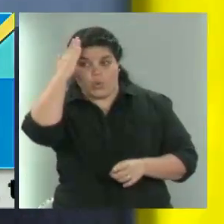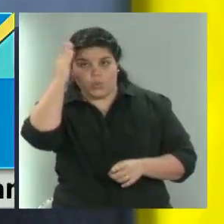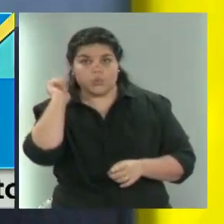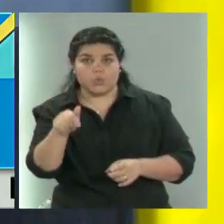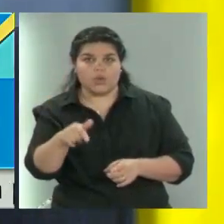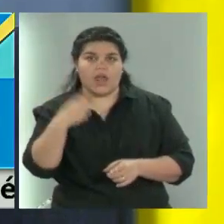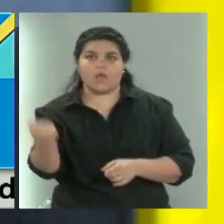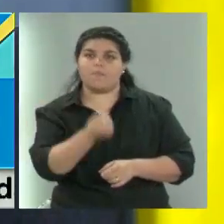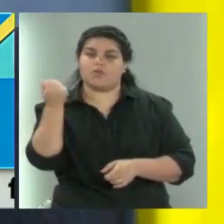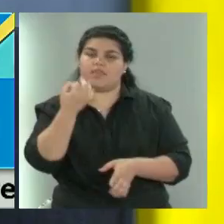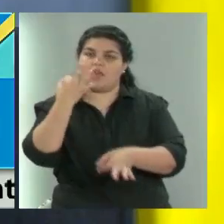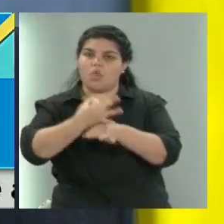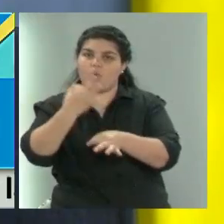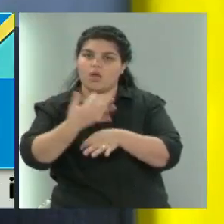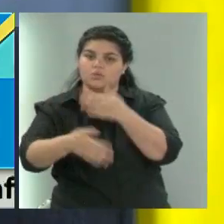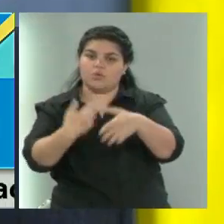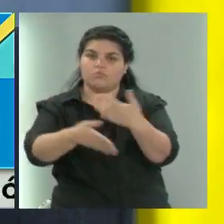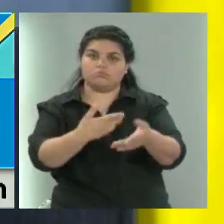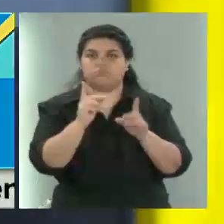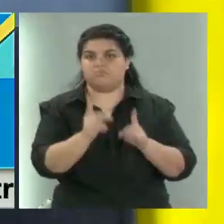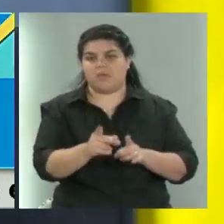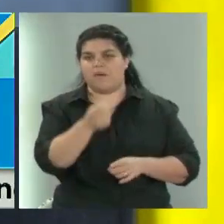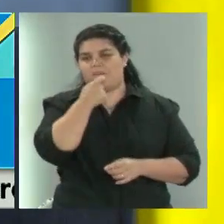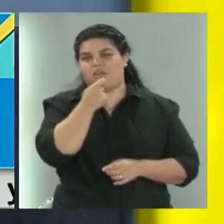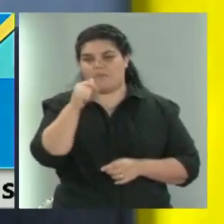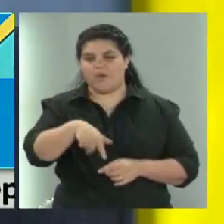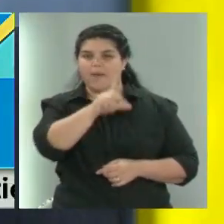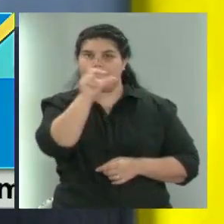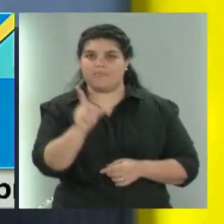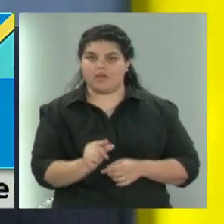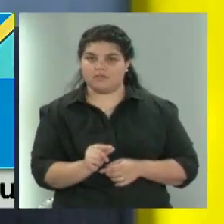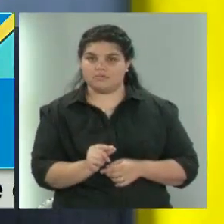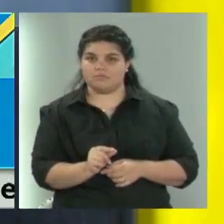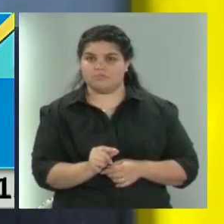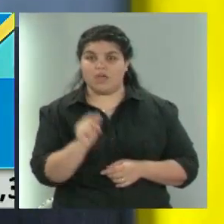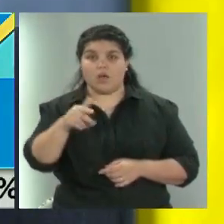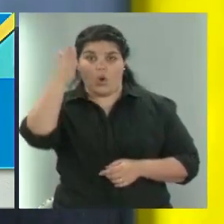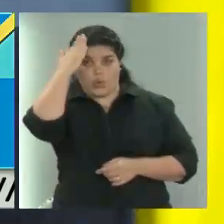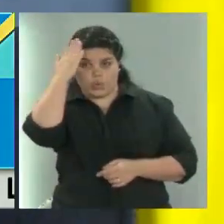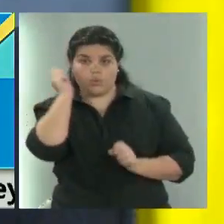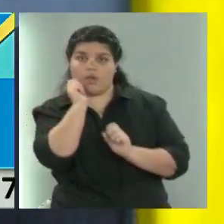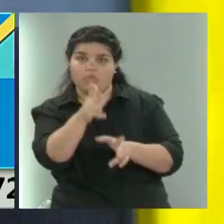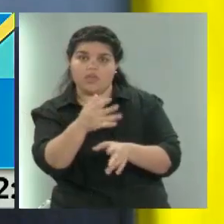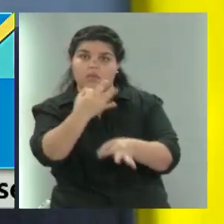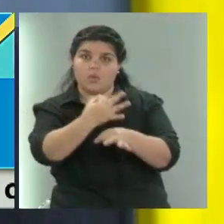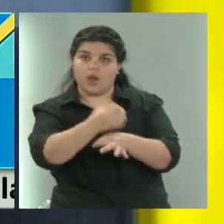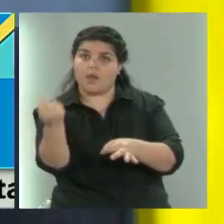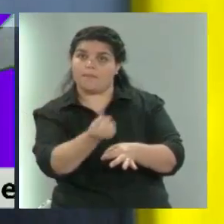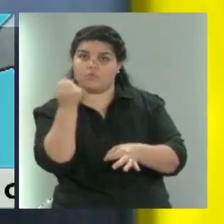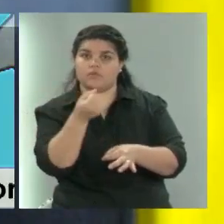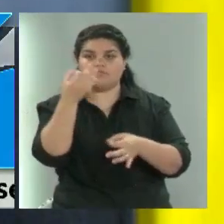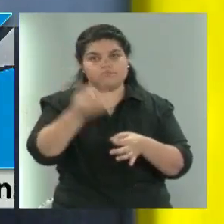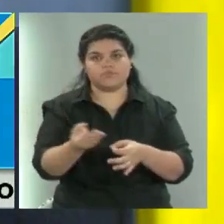la formación en un país determinado, en este caso el nuestro, es de mucha importancia. Pero esa cultura es como que se ha